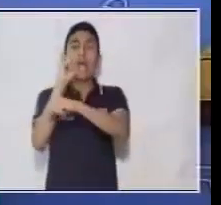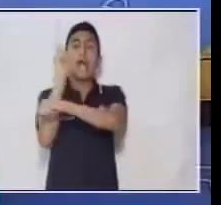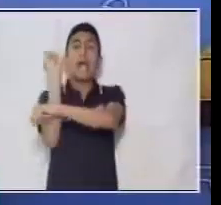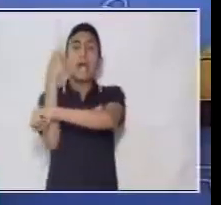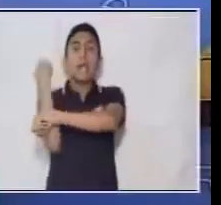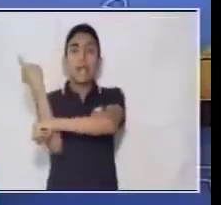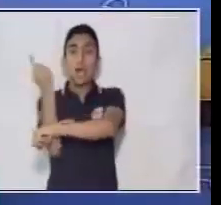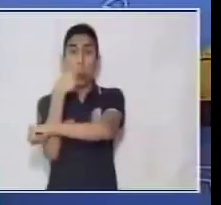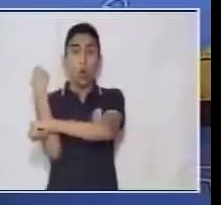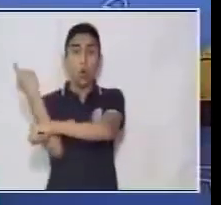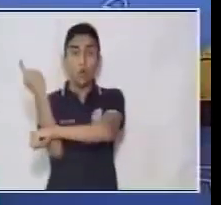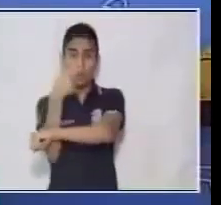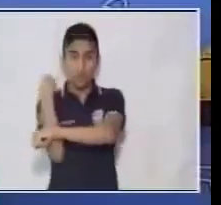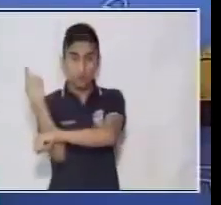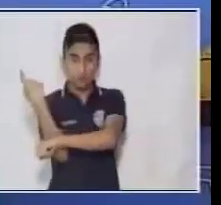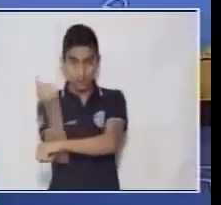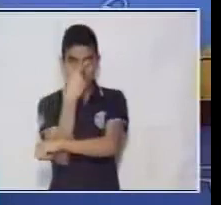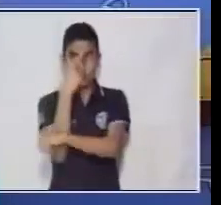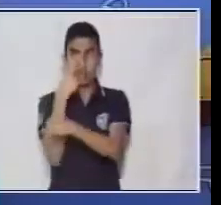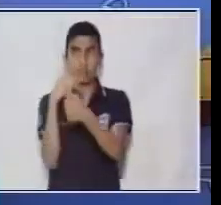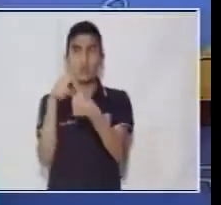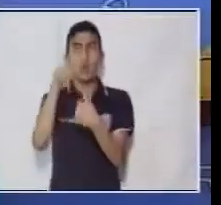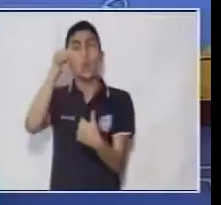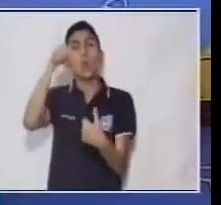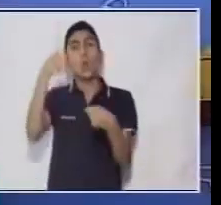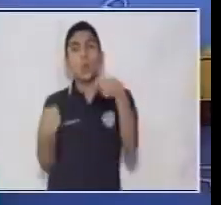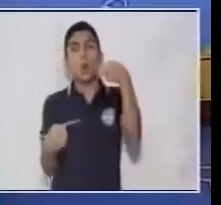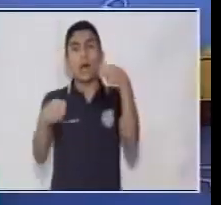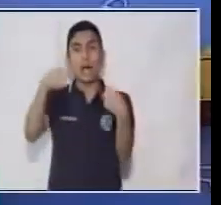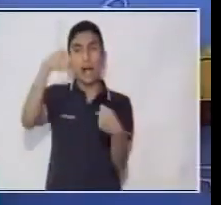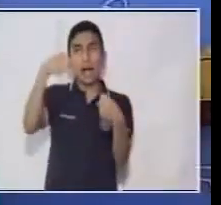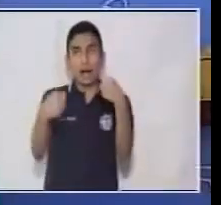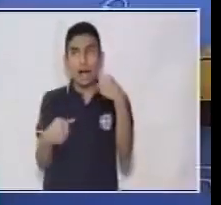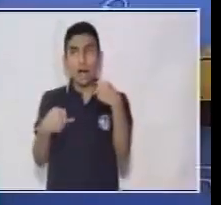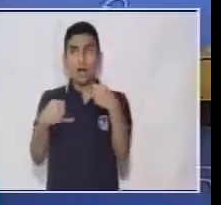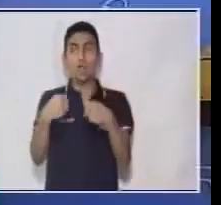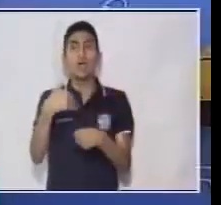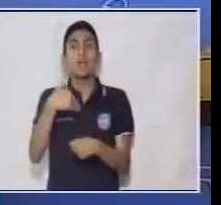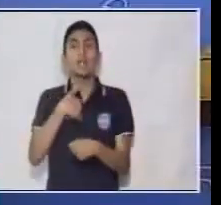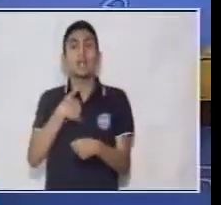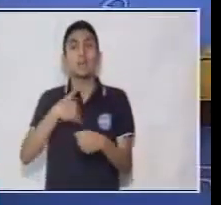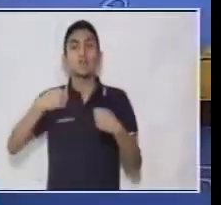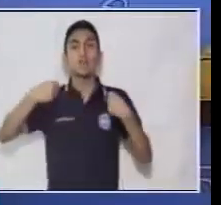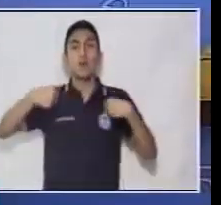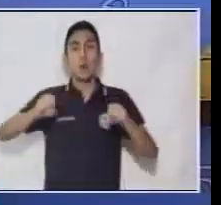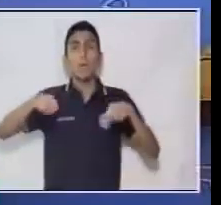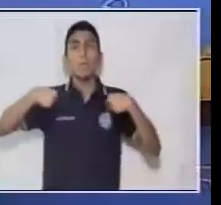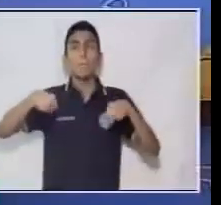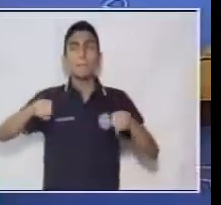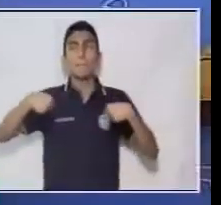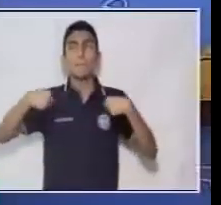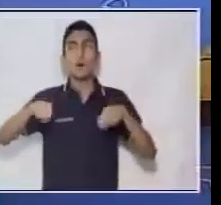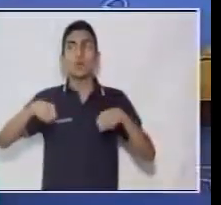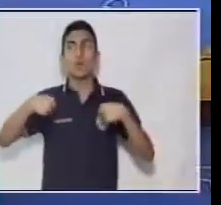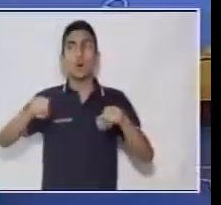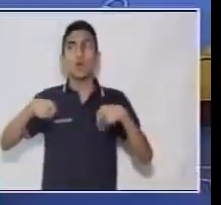helicóptero, un carro, una moto y un